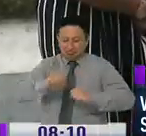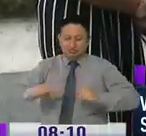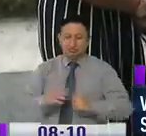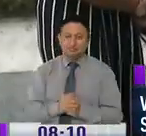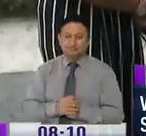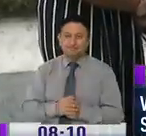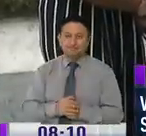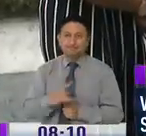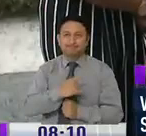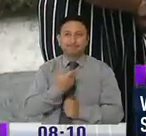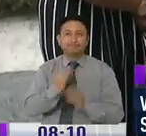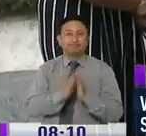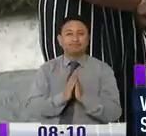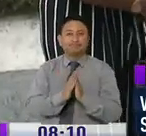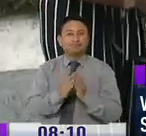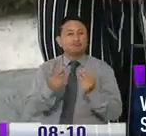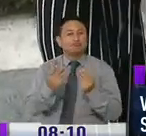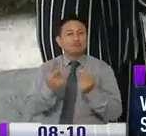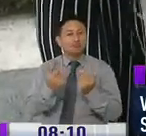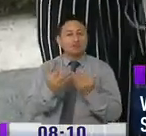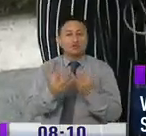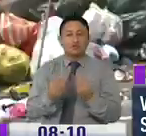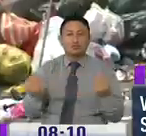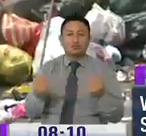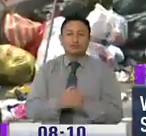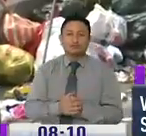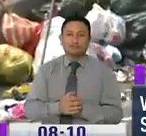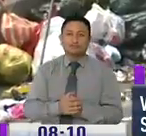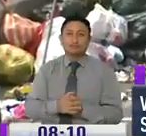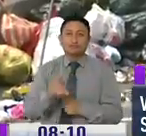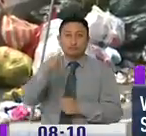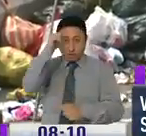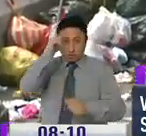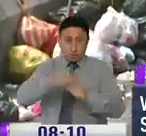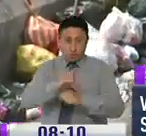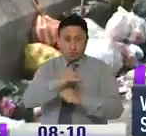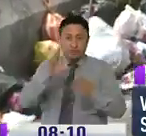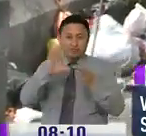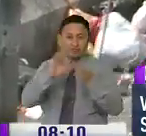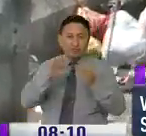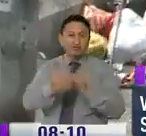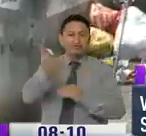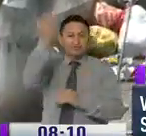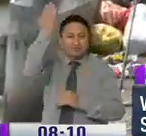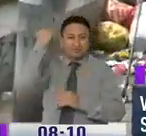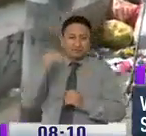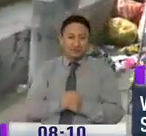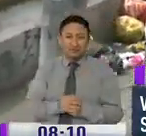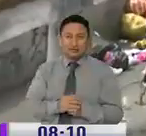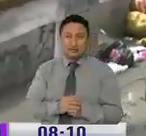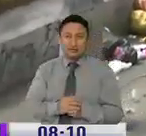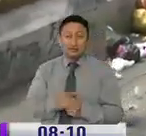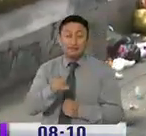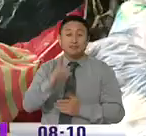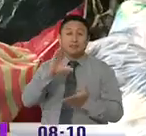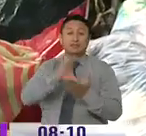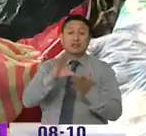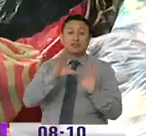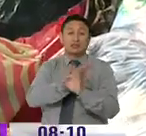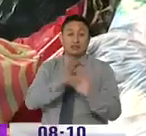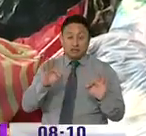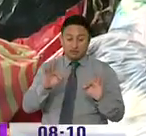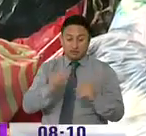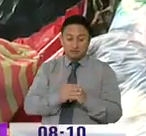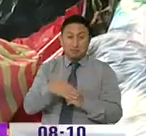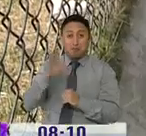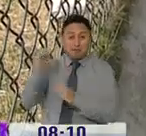Ellos esperan que haya una solución para este mal en el barrio y recuerdan la frase tan conocida que dice: una ciudad limpia no es la que